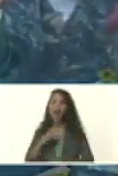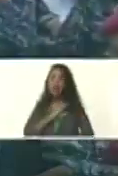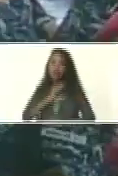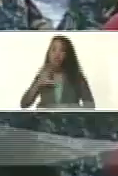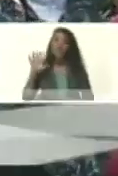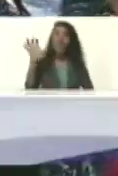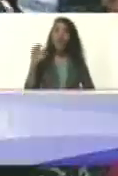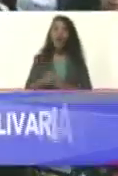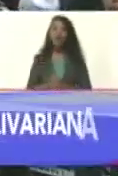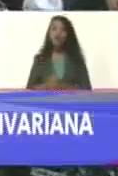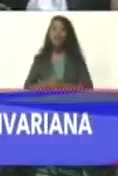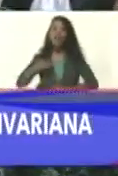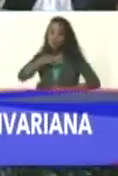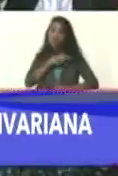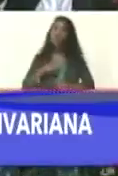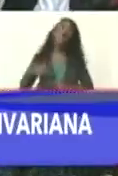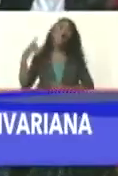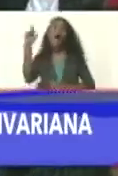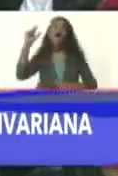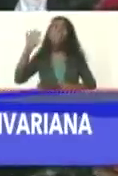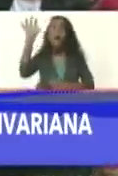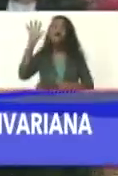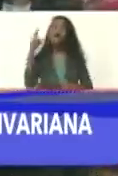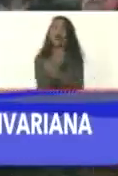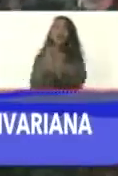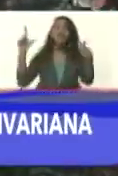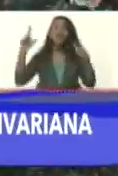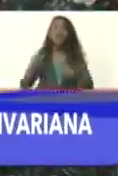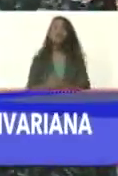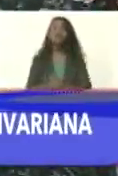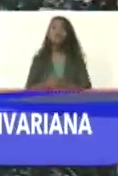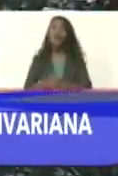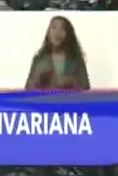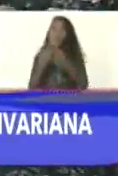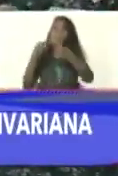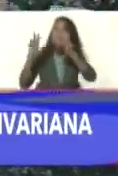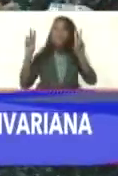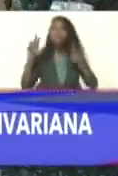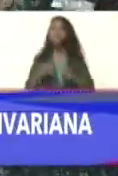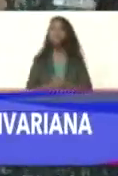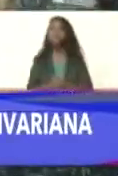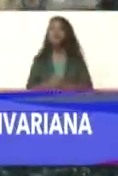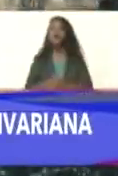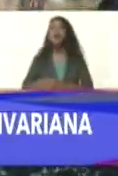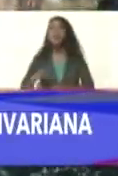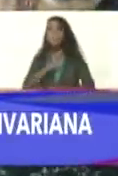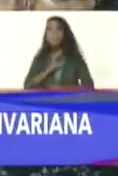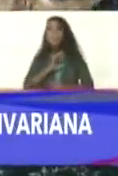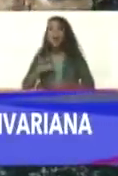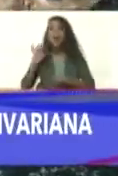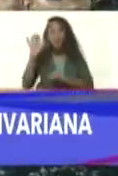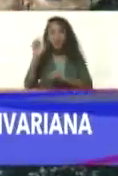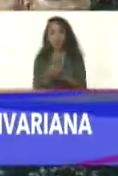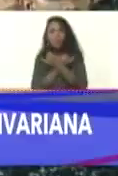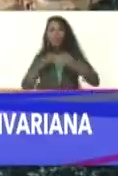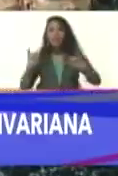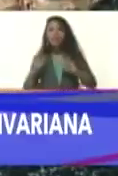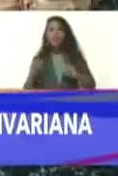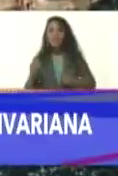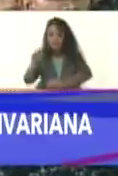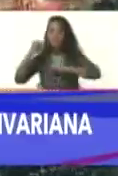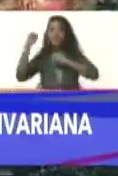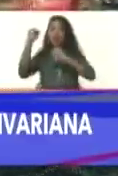soberanía. Tenemos patria libre en paz. Tenemos patria independiente.